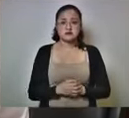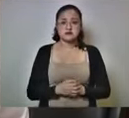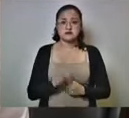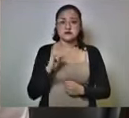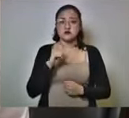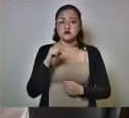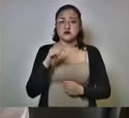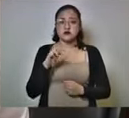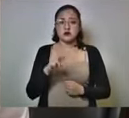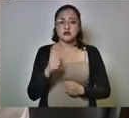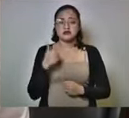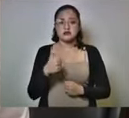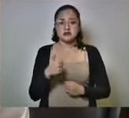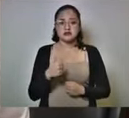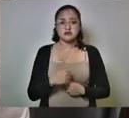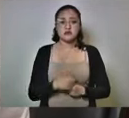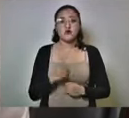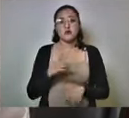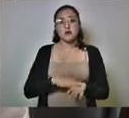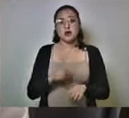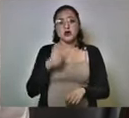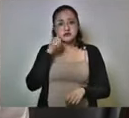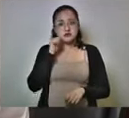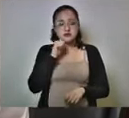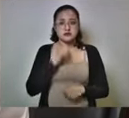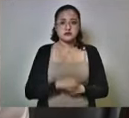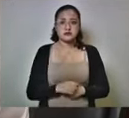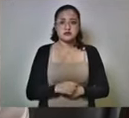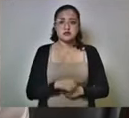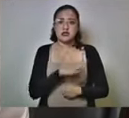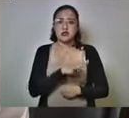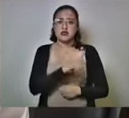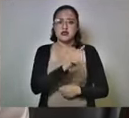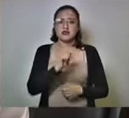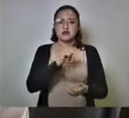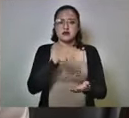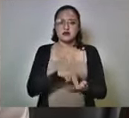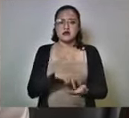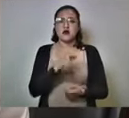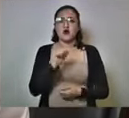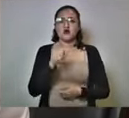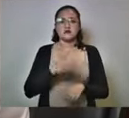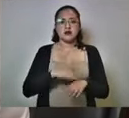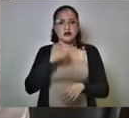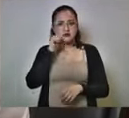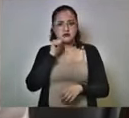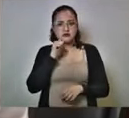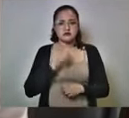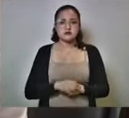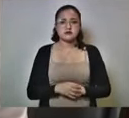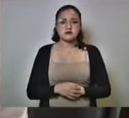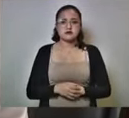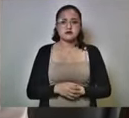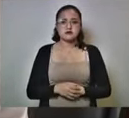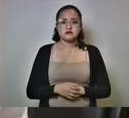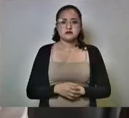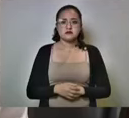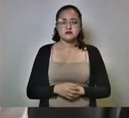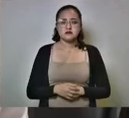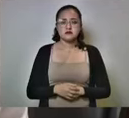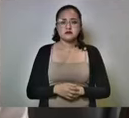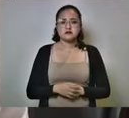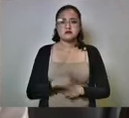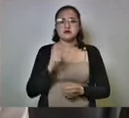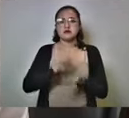de Izúcar tiene 6, 1 más que ayer. El General de Tezuitlán tiene 11, 3 más que ayer. Tecamachalco